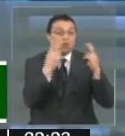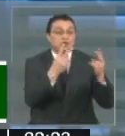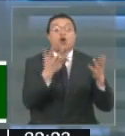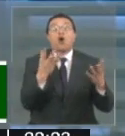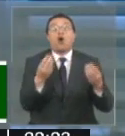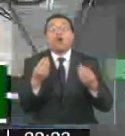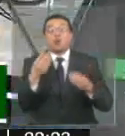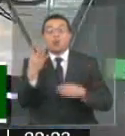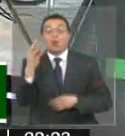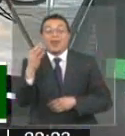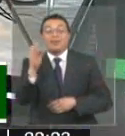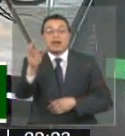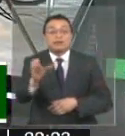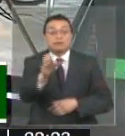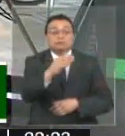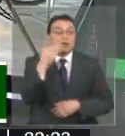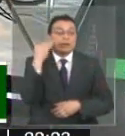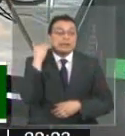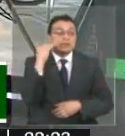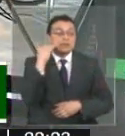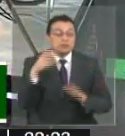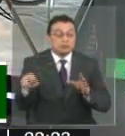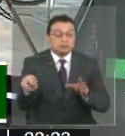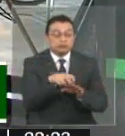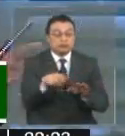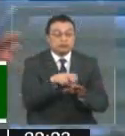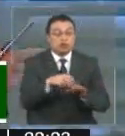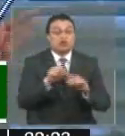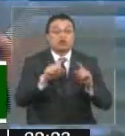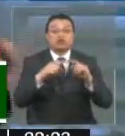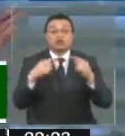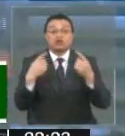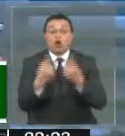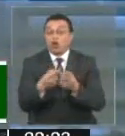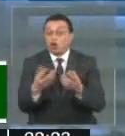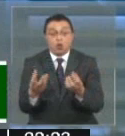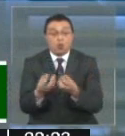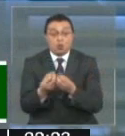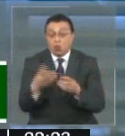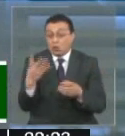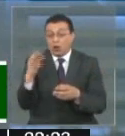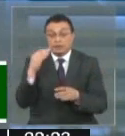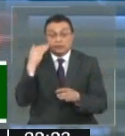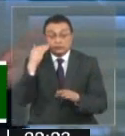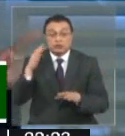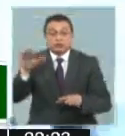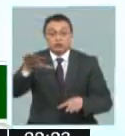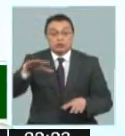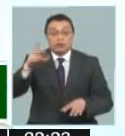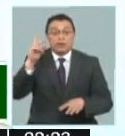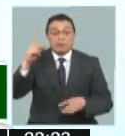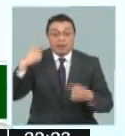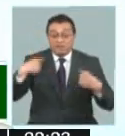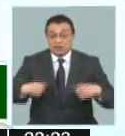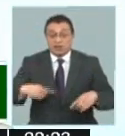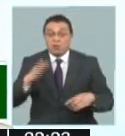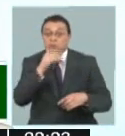40 alumnos y no todos los establecimientos tienen para 40 alumnos en situación de discapacidad física.